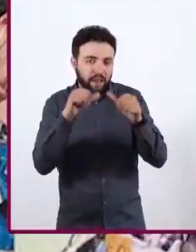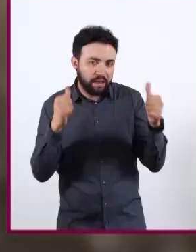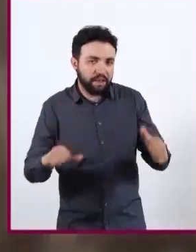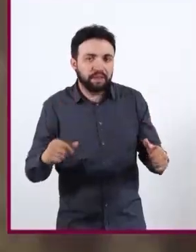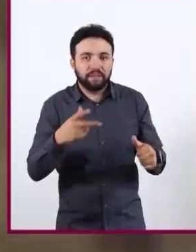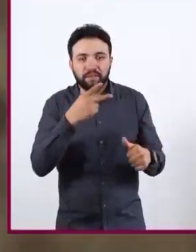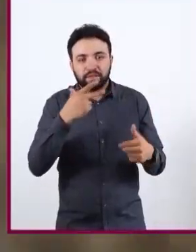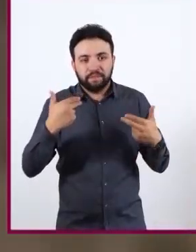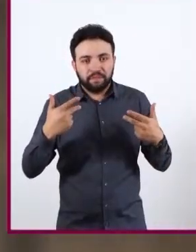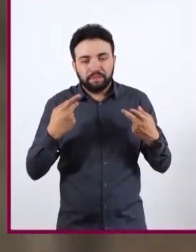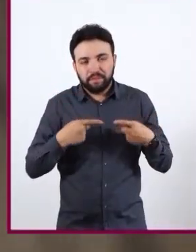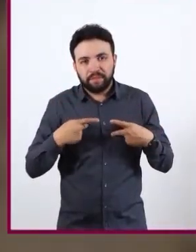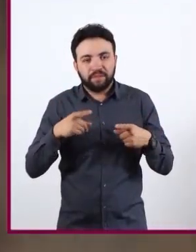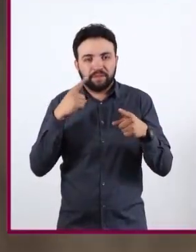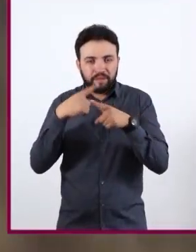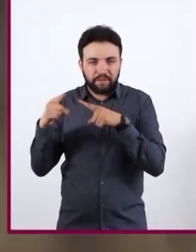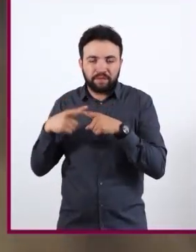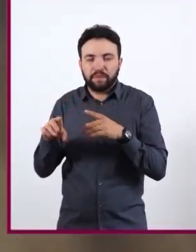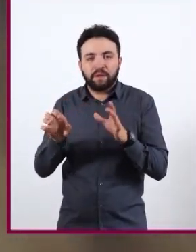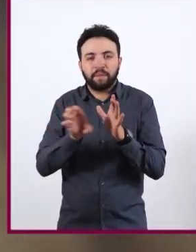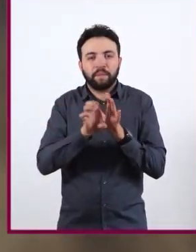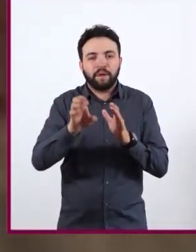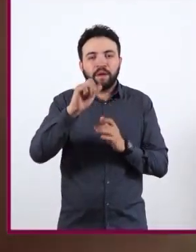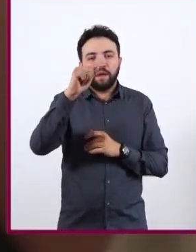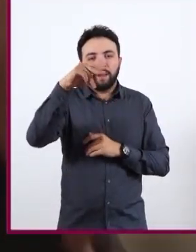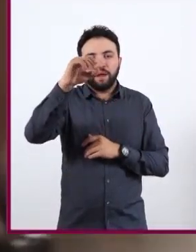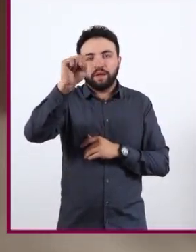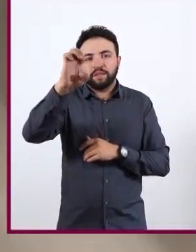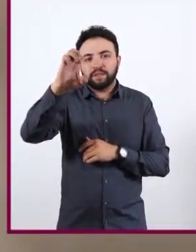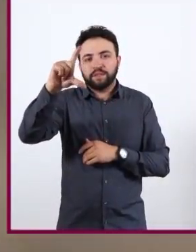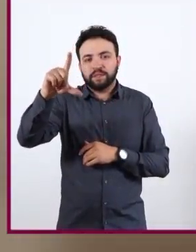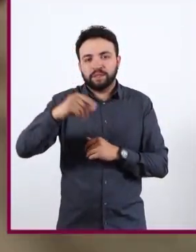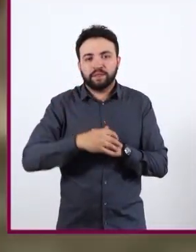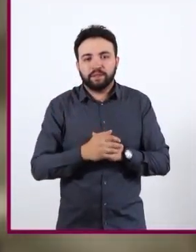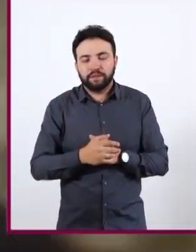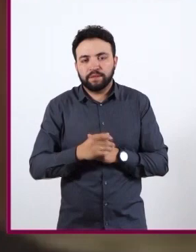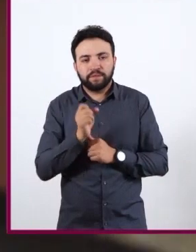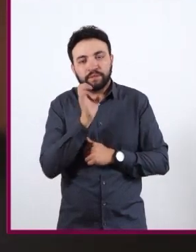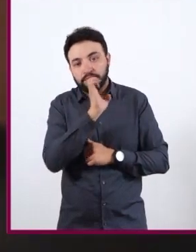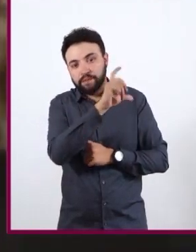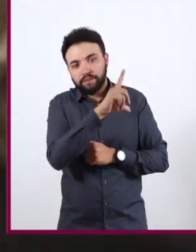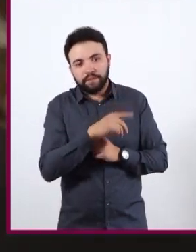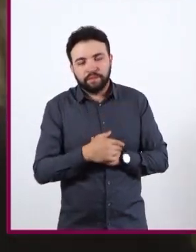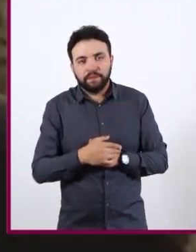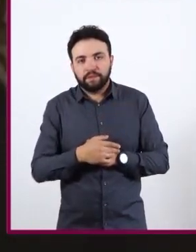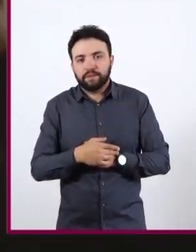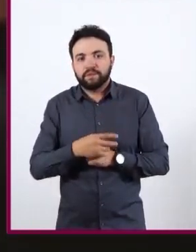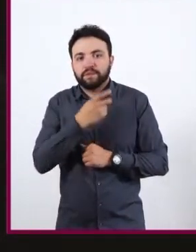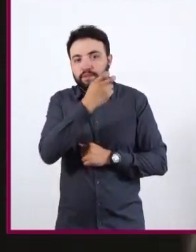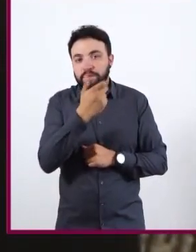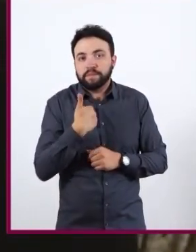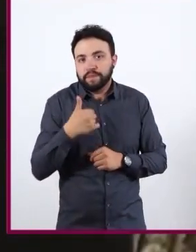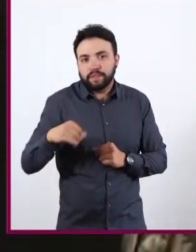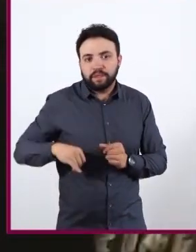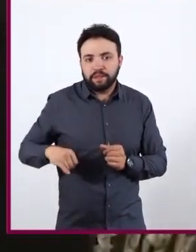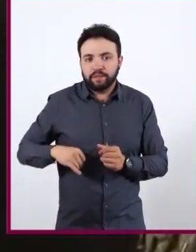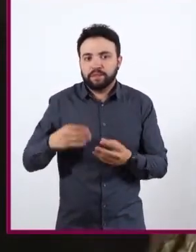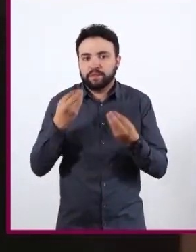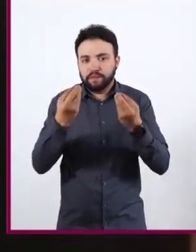que yo me refiero, como por ejemplo Anselm Kiefer, ¿no? Que es un personaje que me interesa